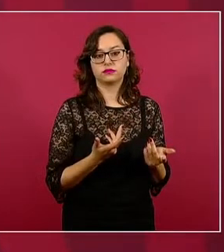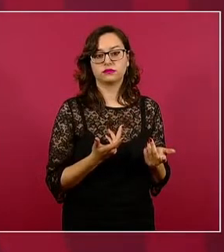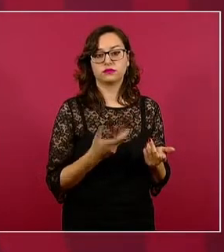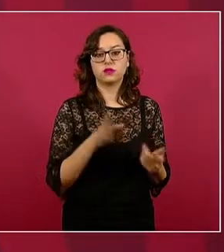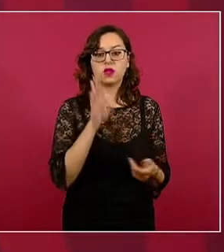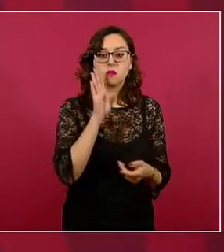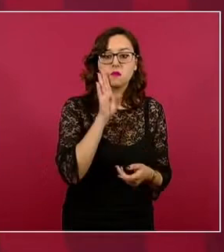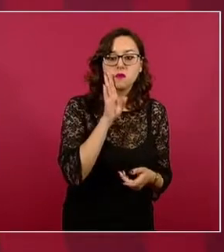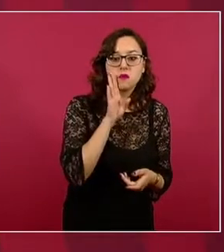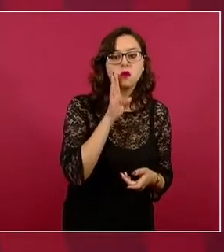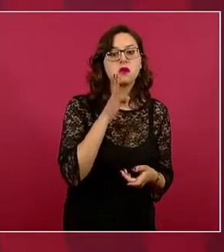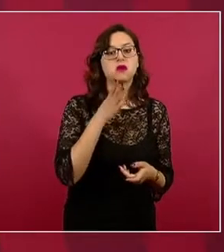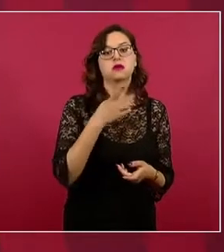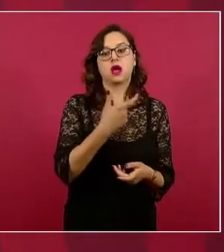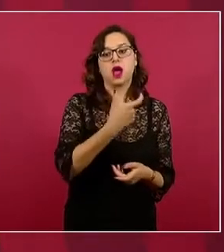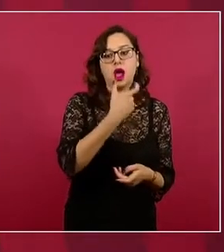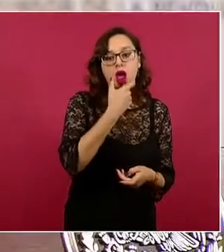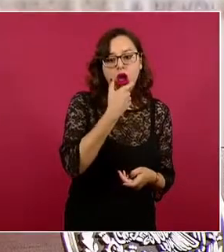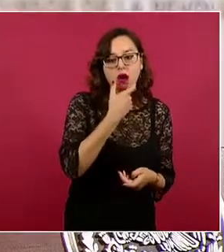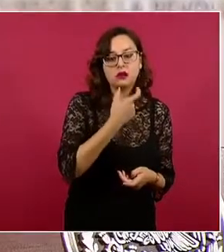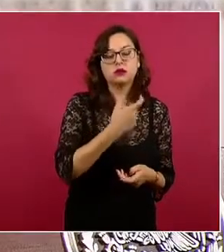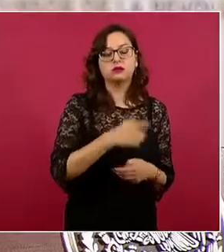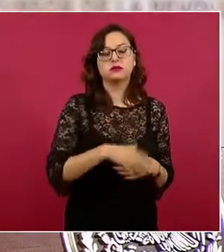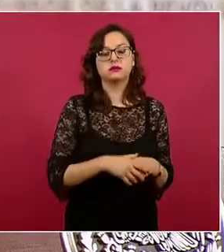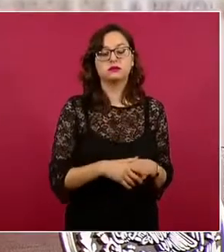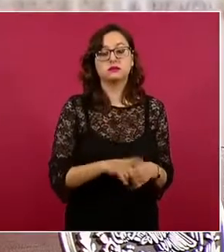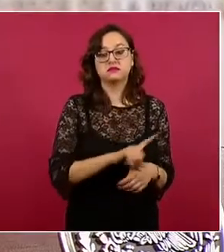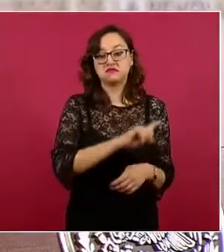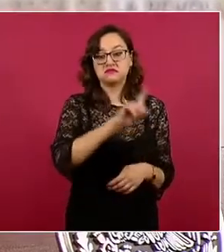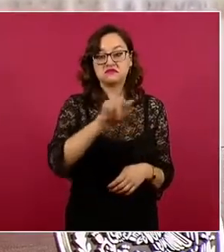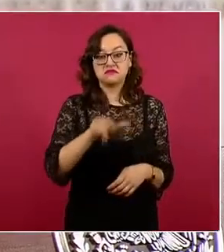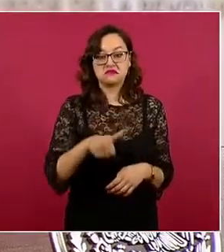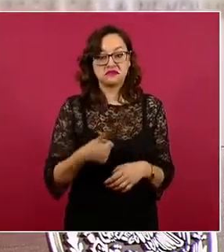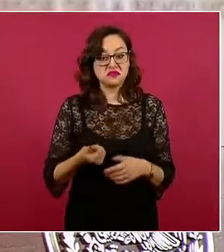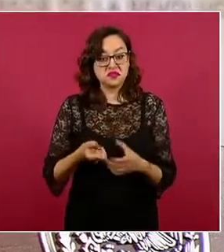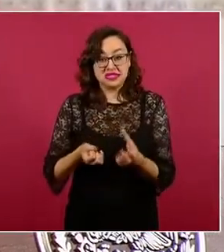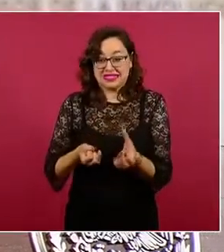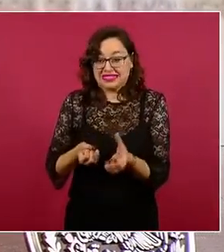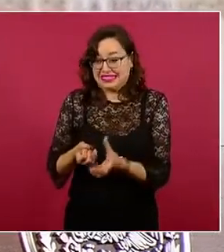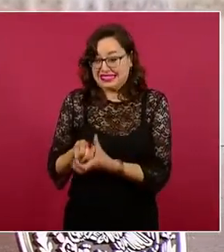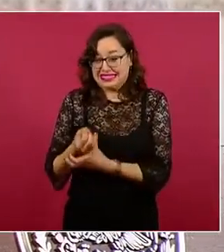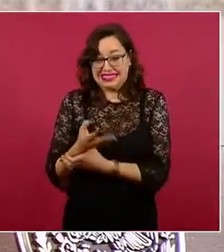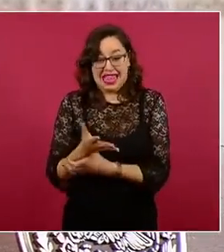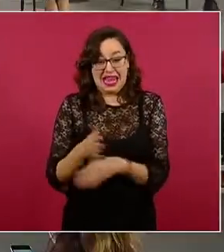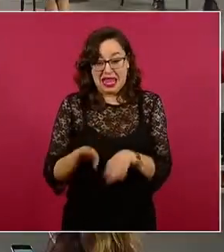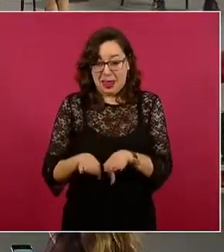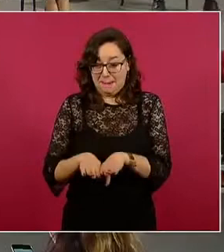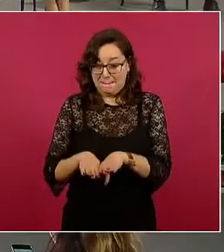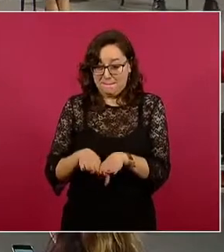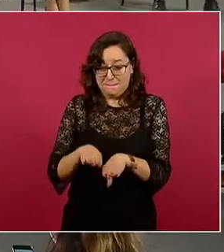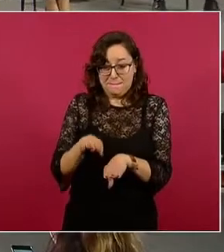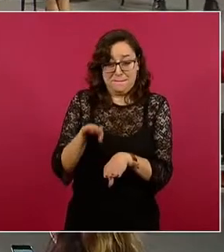confiesan, comulgan y salen de ahí, pero saliendo.